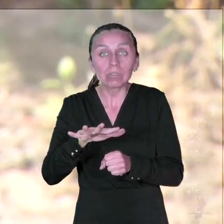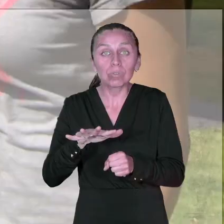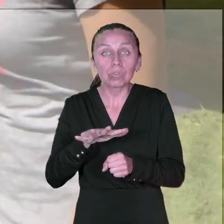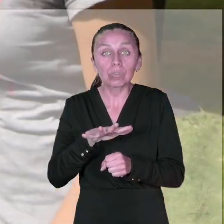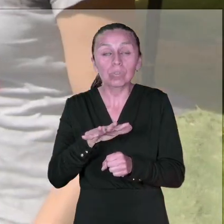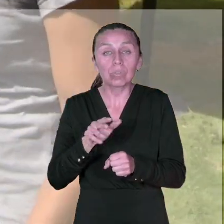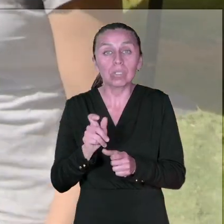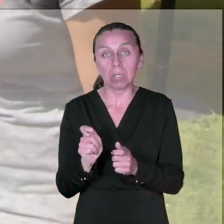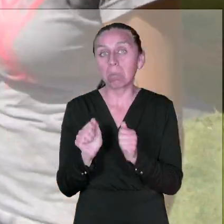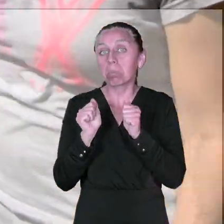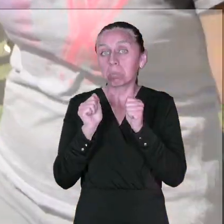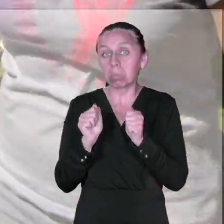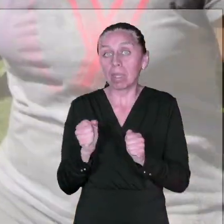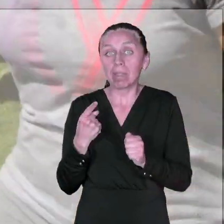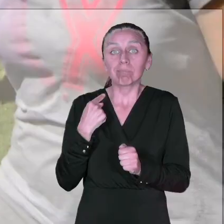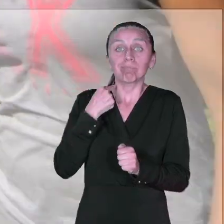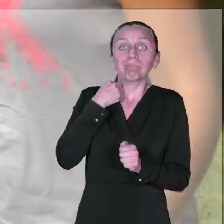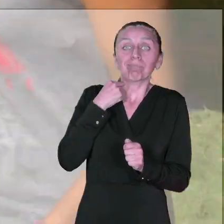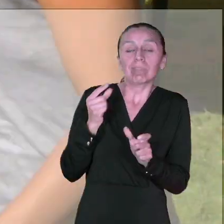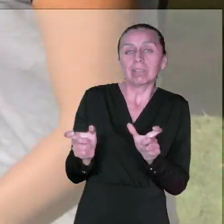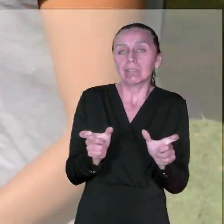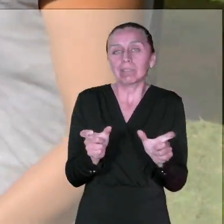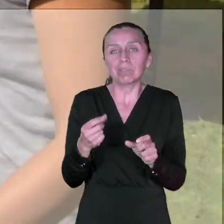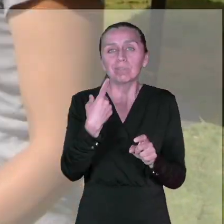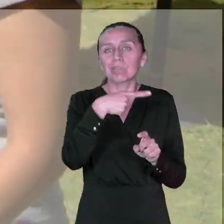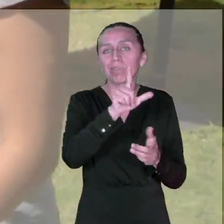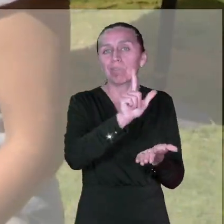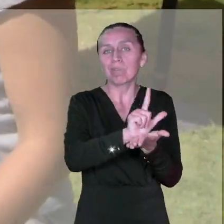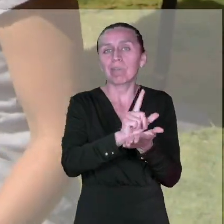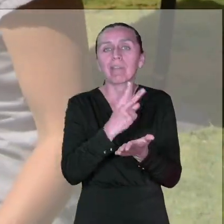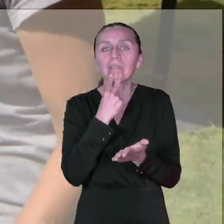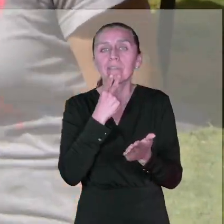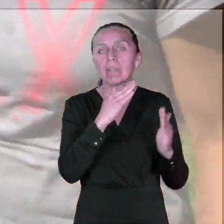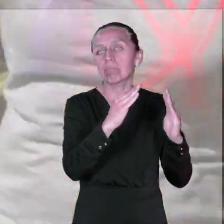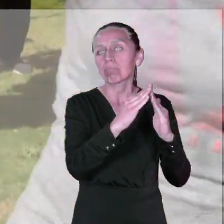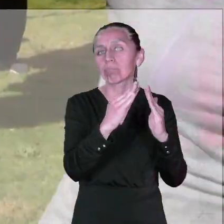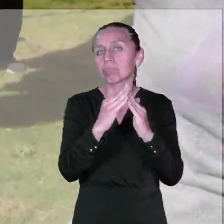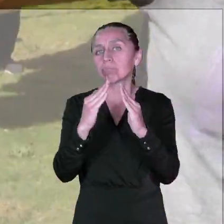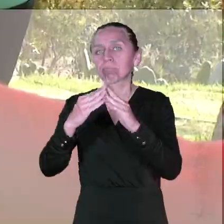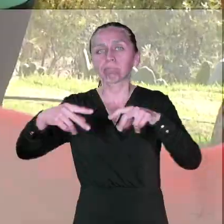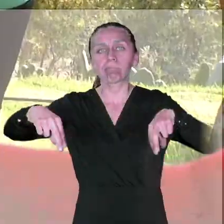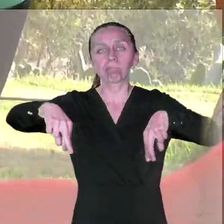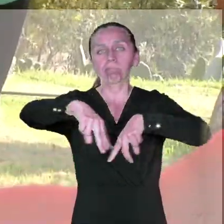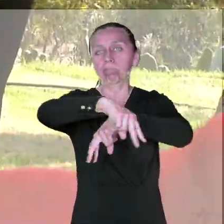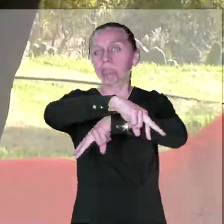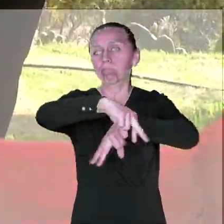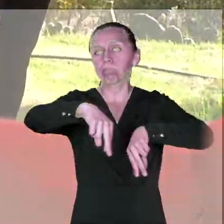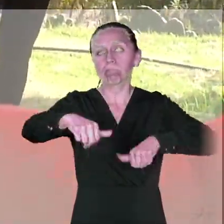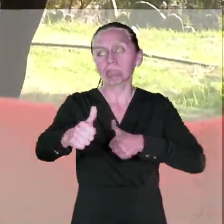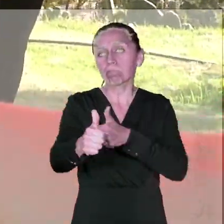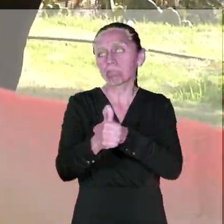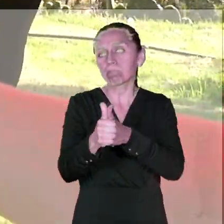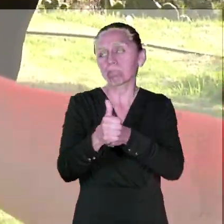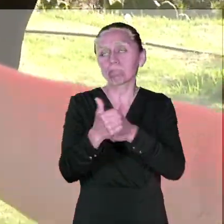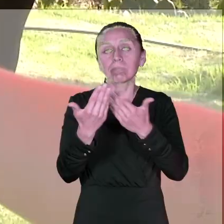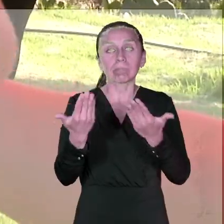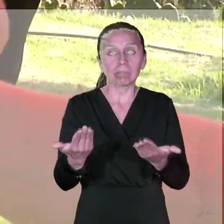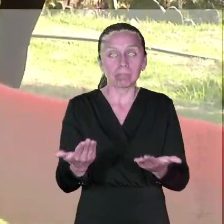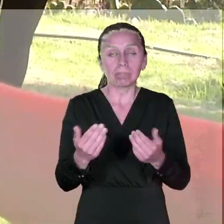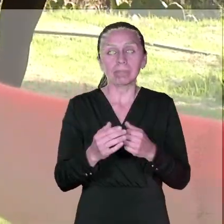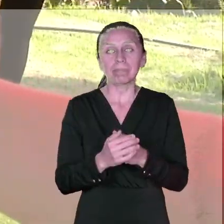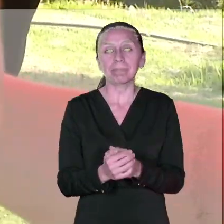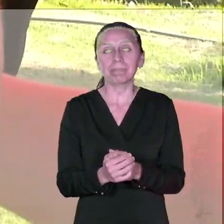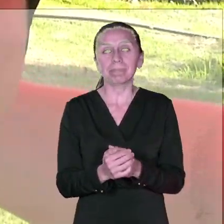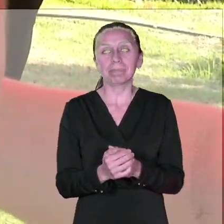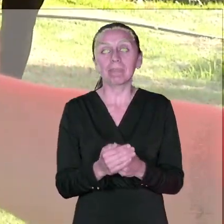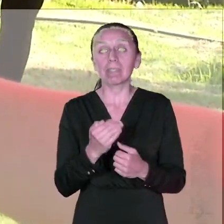que les comprometen su seguridad en sus respectivos barrios sectores inmediaciones del